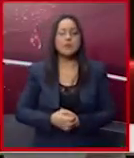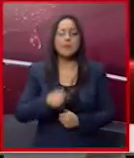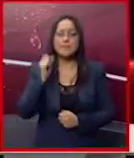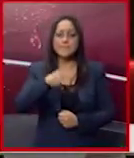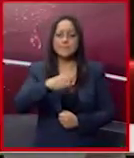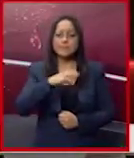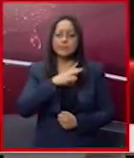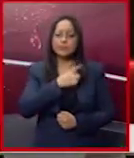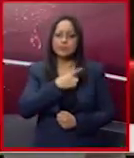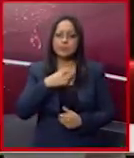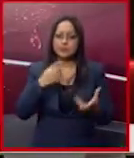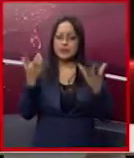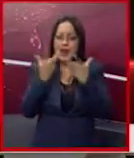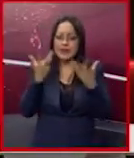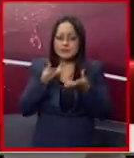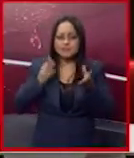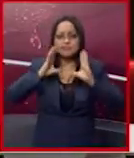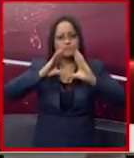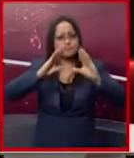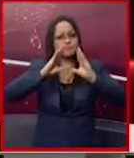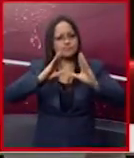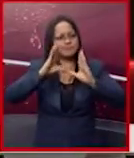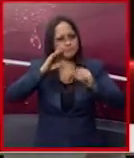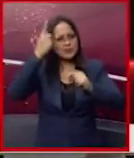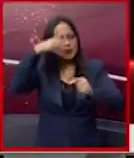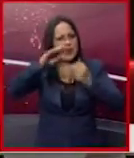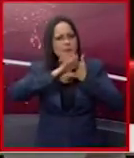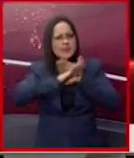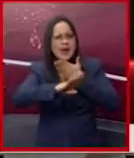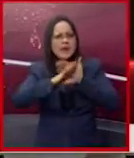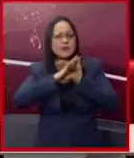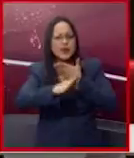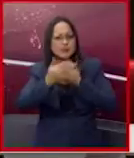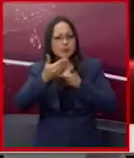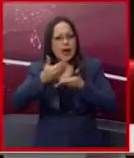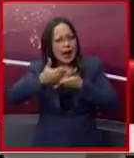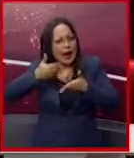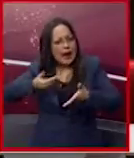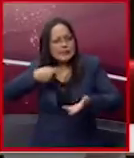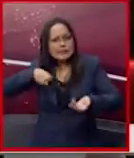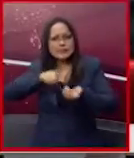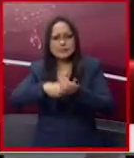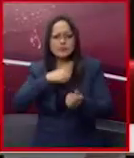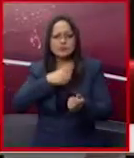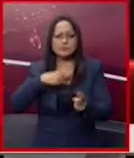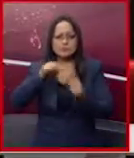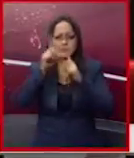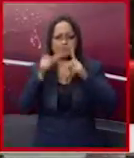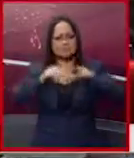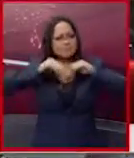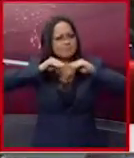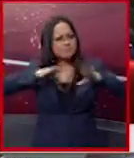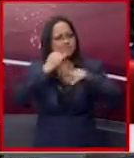Generar una cultura realmente de prevención y que llegue hasta el último rincón.